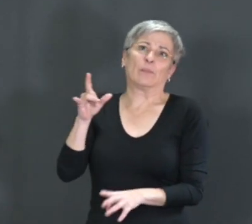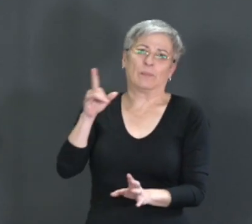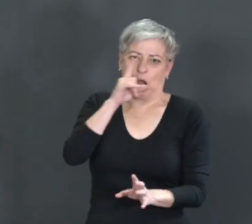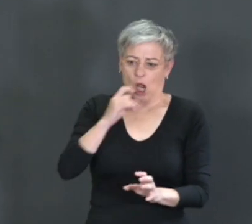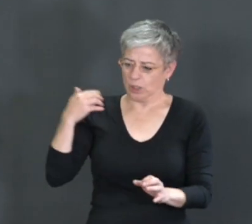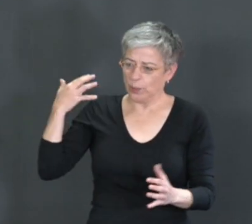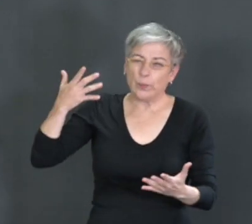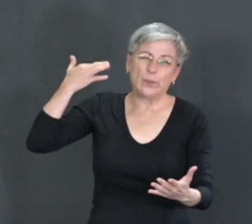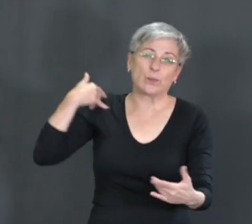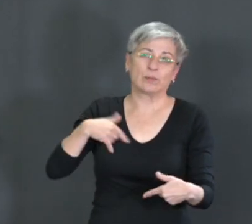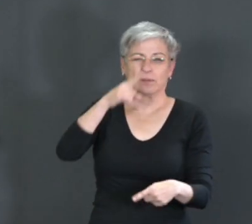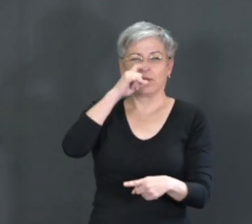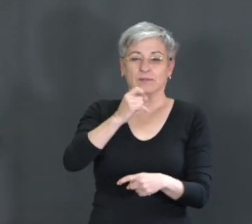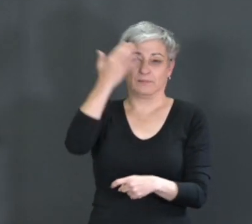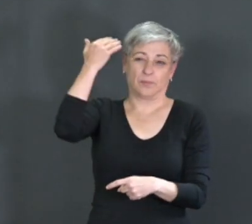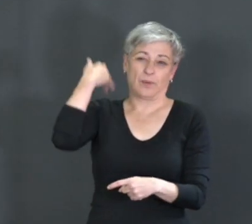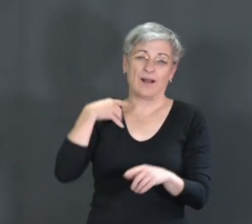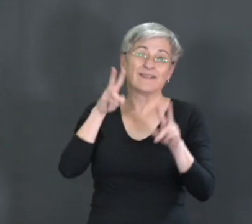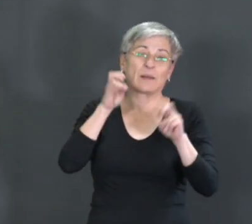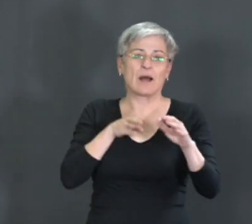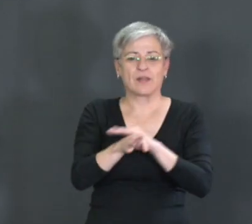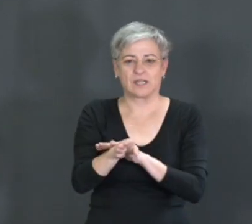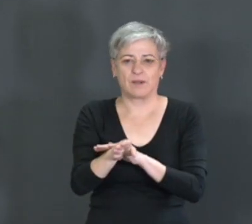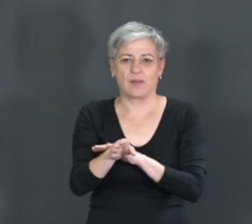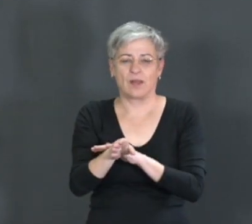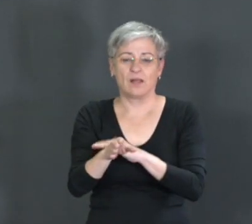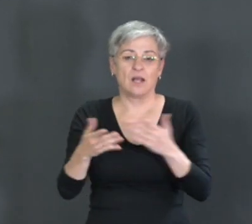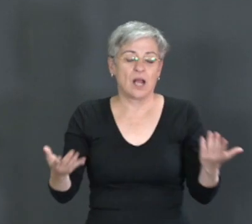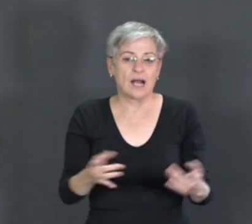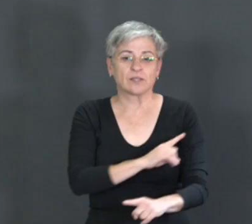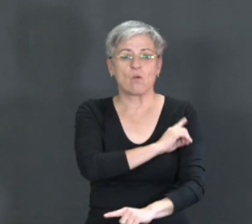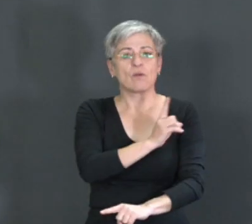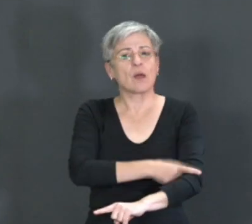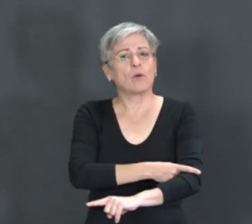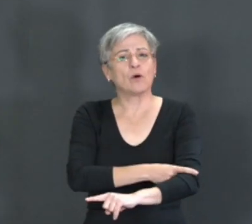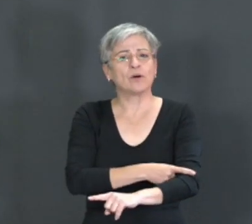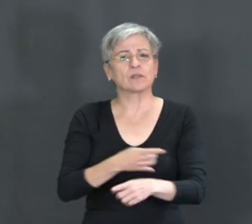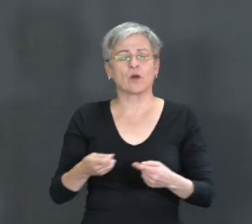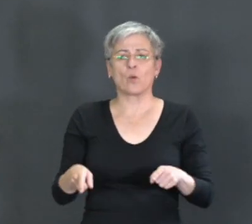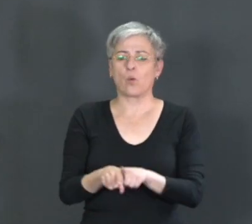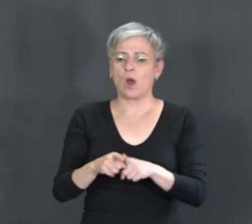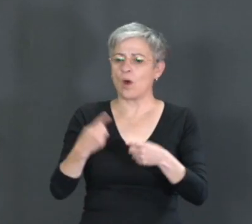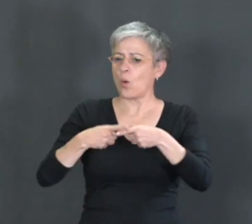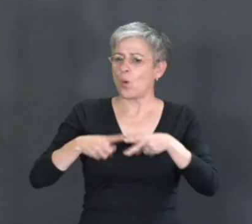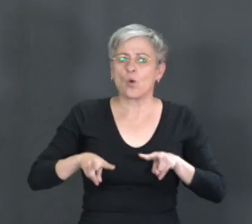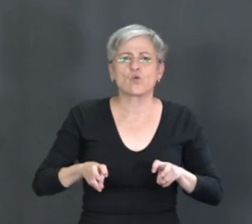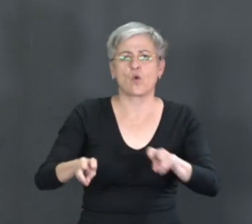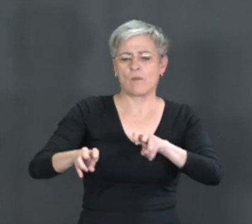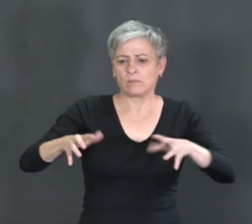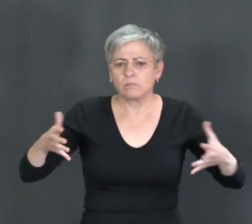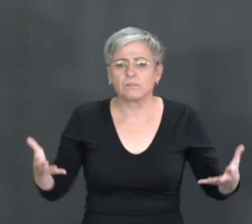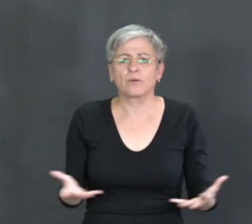estábamos todos y qué se hacía en accesibilidad, y el deporte, pues ahí fue un ente innovador,